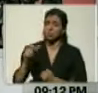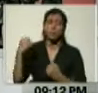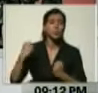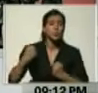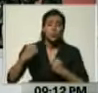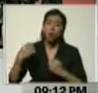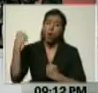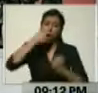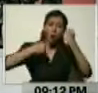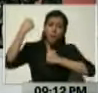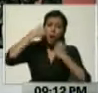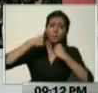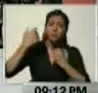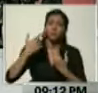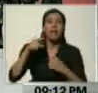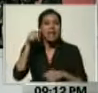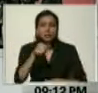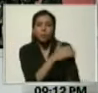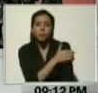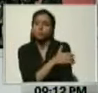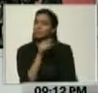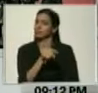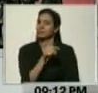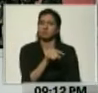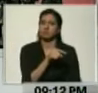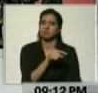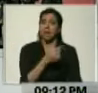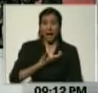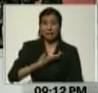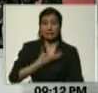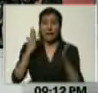muy golpeado. Esa es la derecha, alcalde de Carrizal,